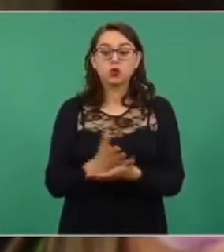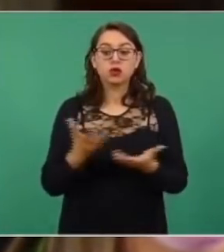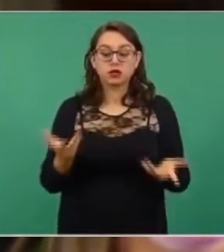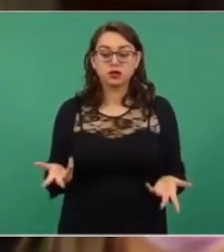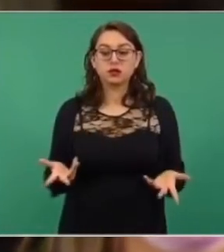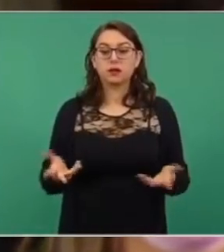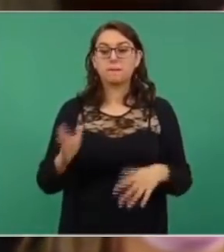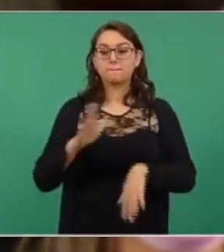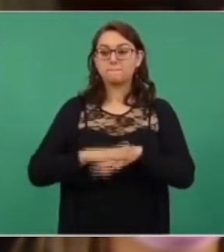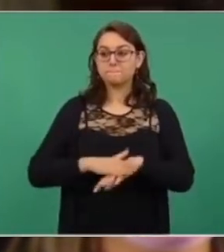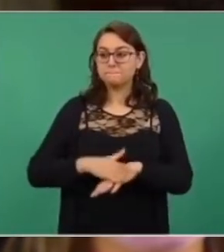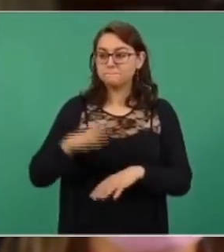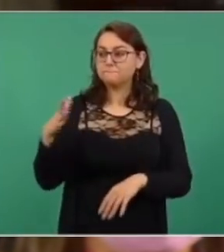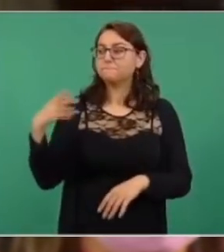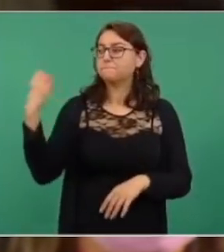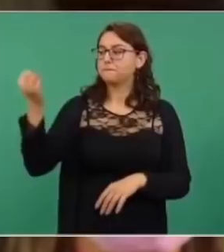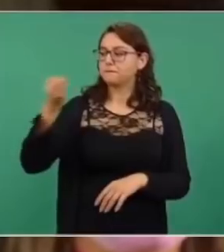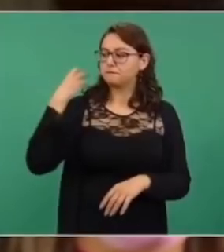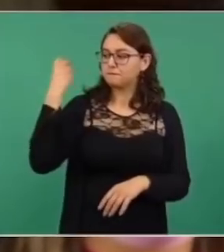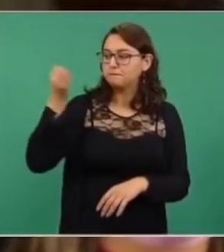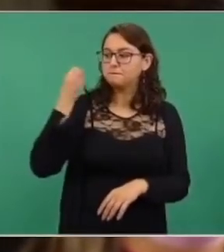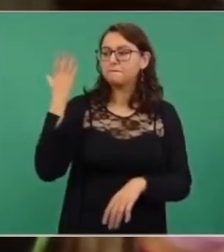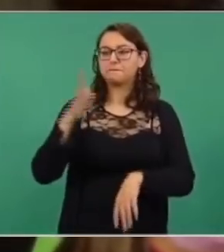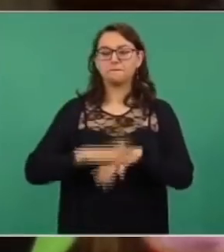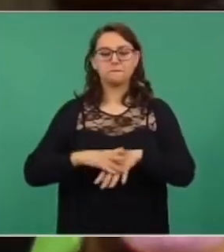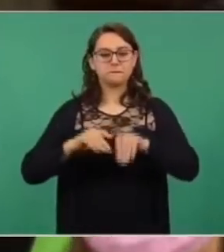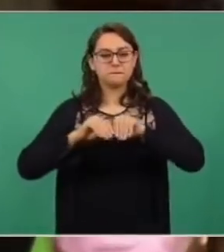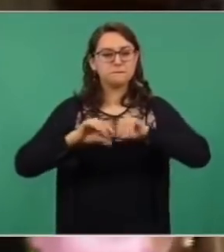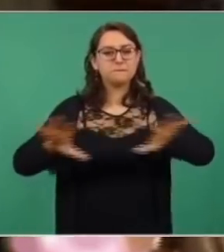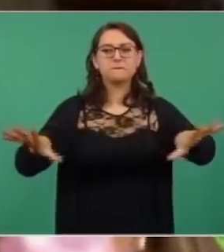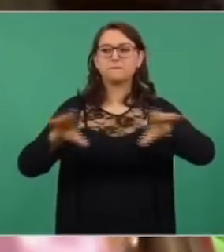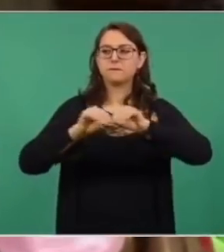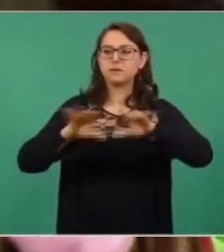foros a favor de esta reforma eléctrica